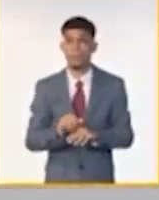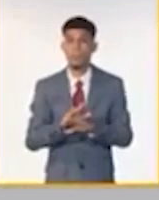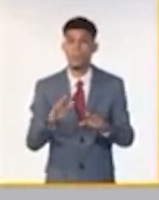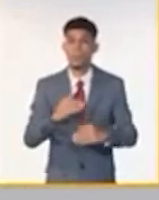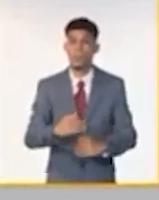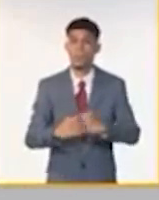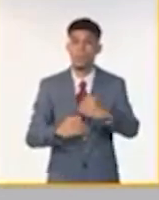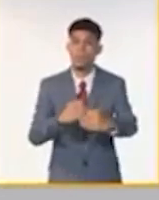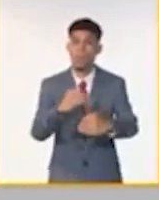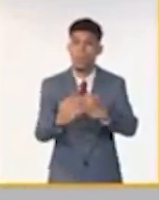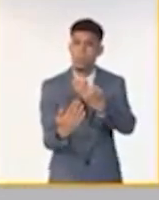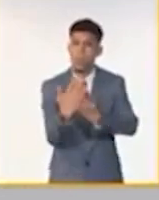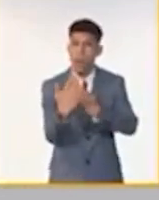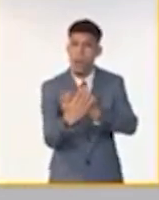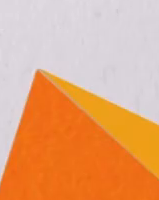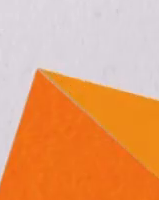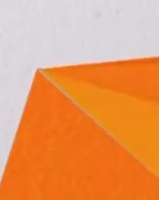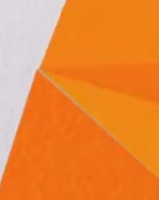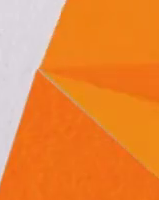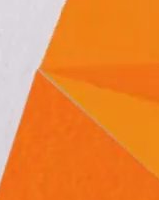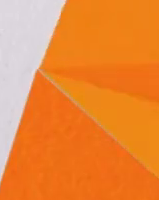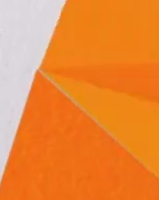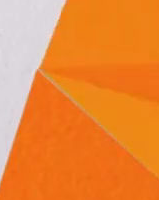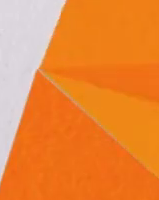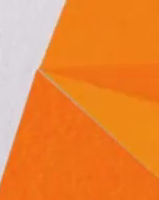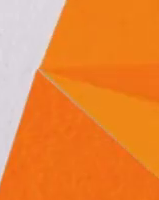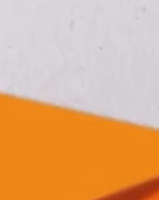de reimpresión y par